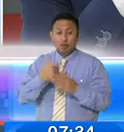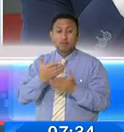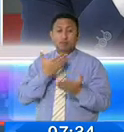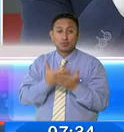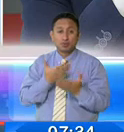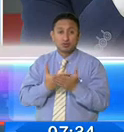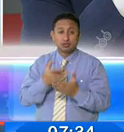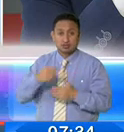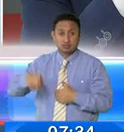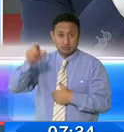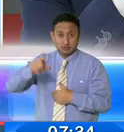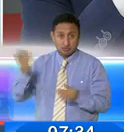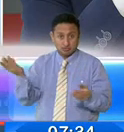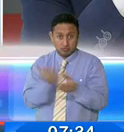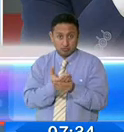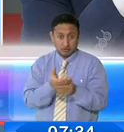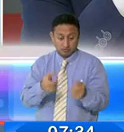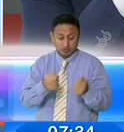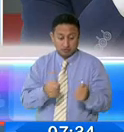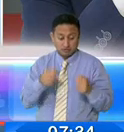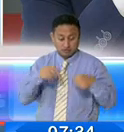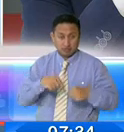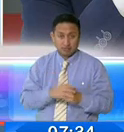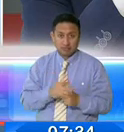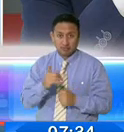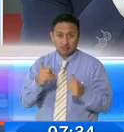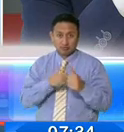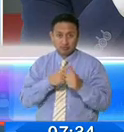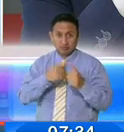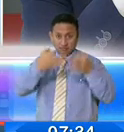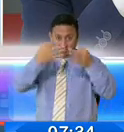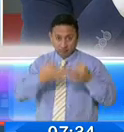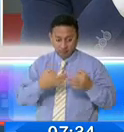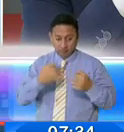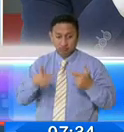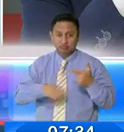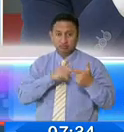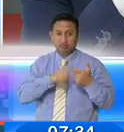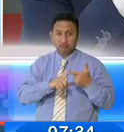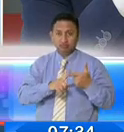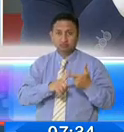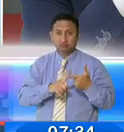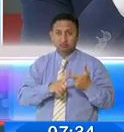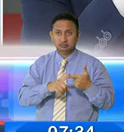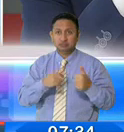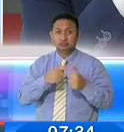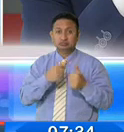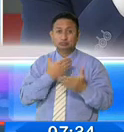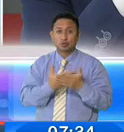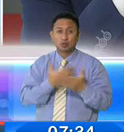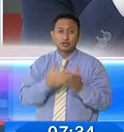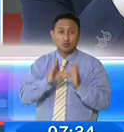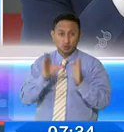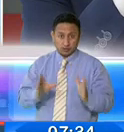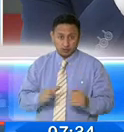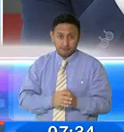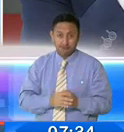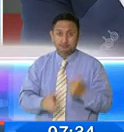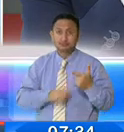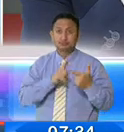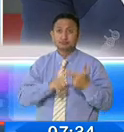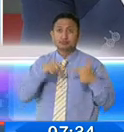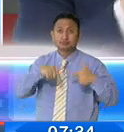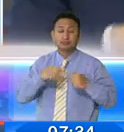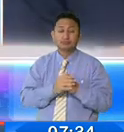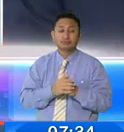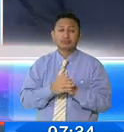de la ciudadanía, que esperamos que tengan no solamente legitimidad por su origen, por ser propuestas ciudadanas, sino también viabilidad política